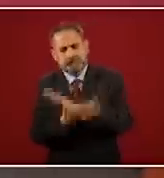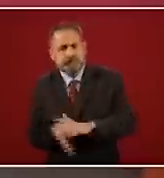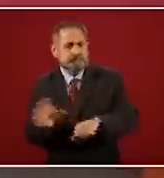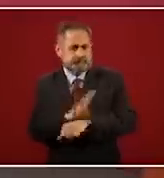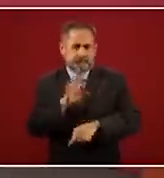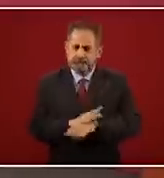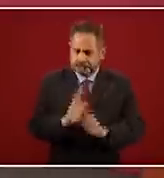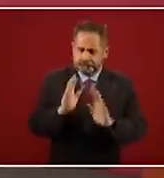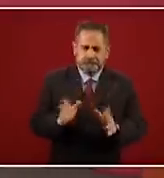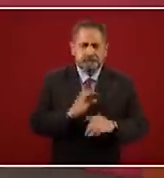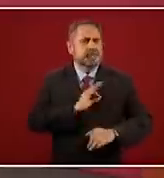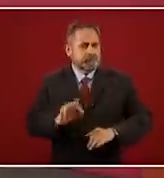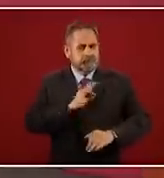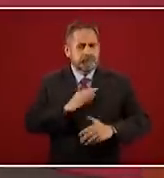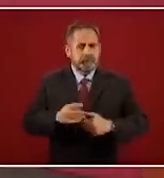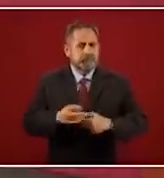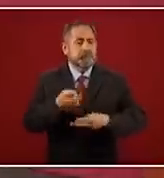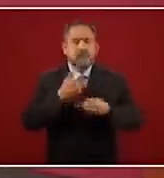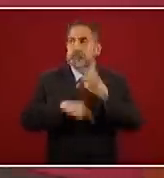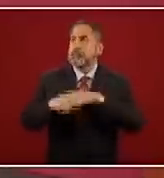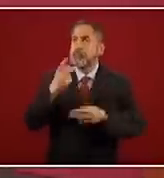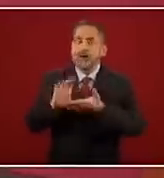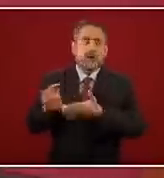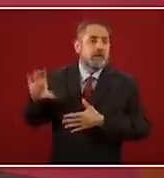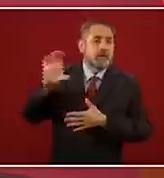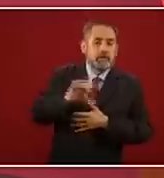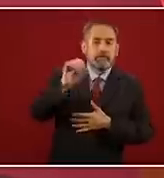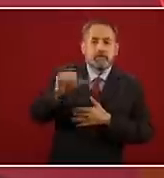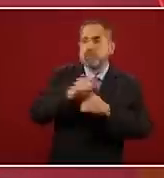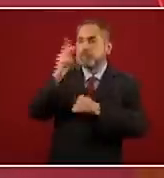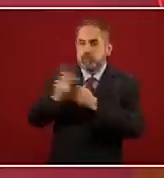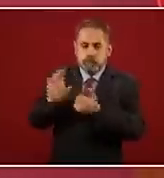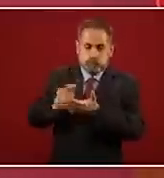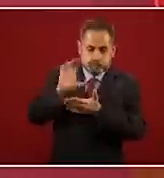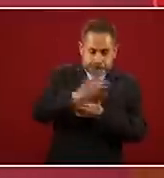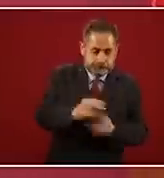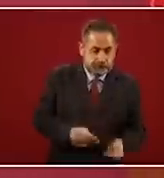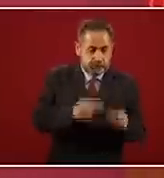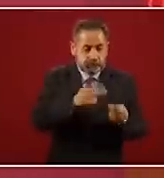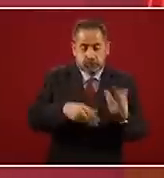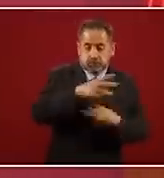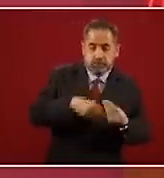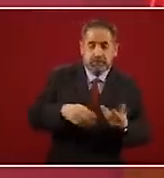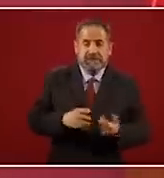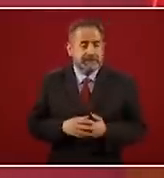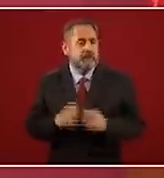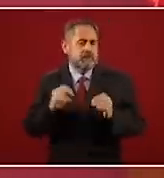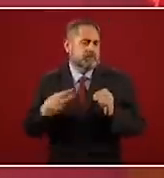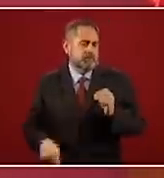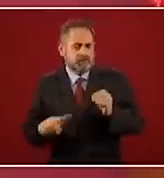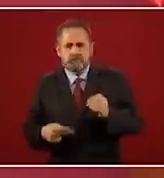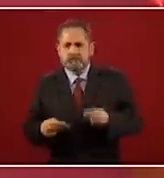iba a llegar la inversión extranjera y también la inversión